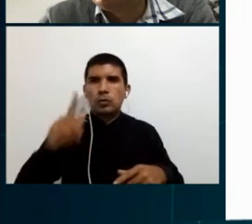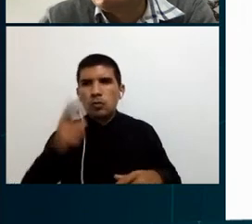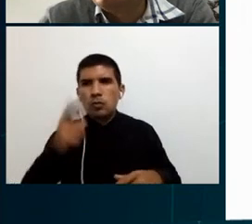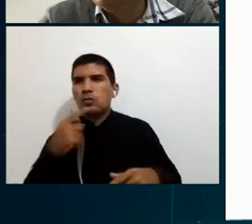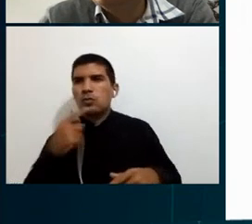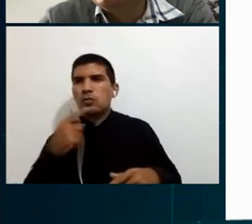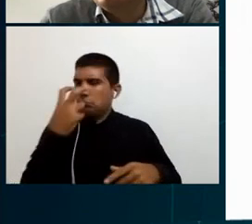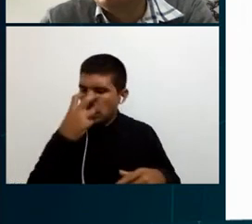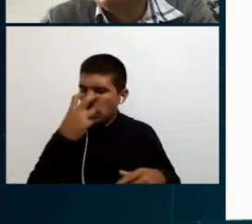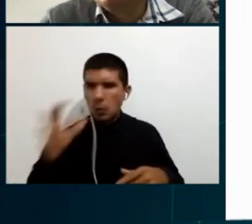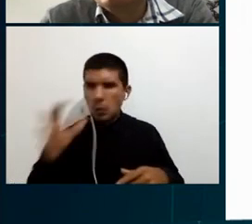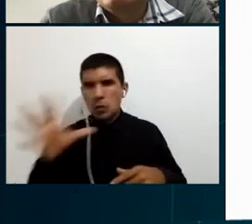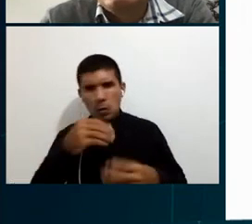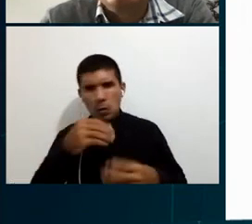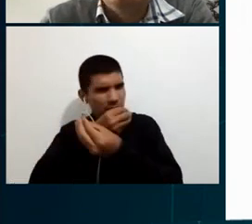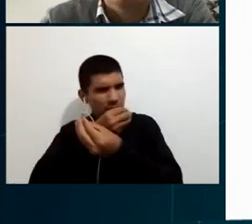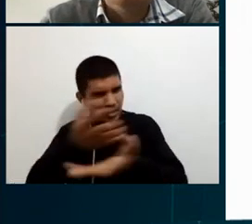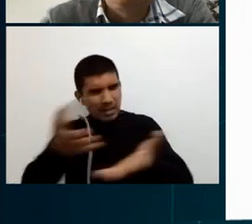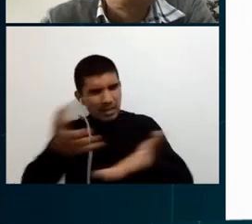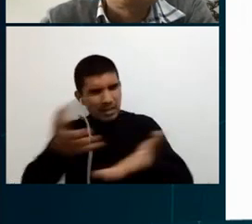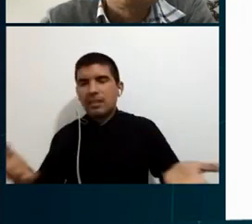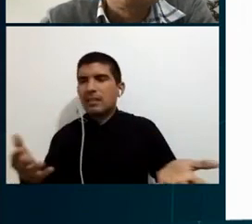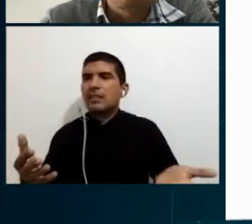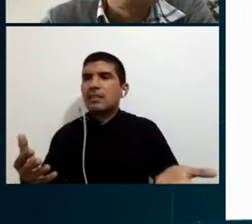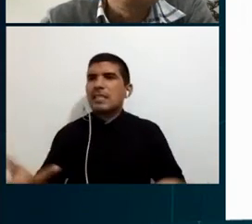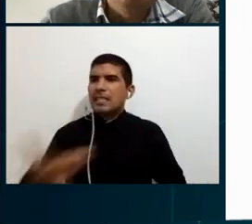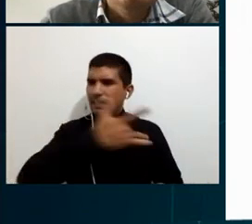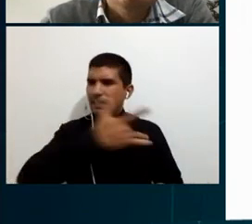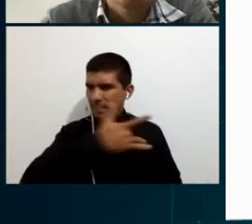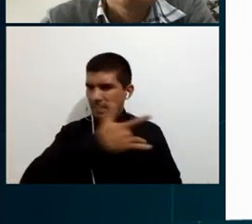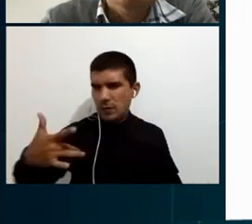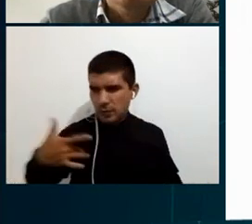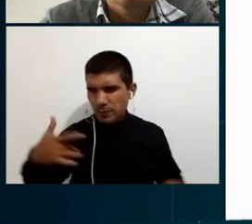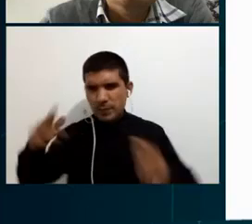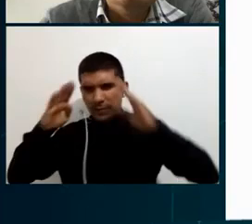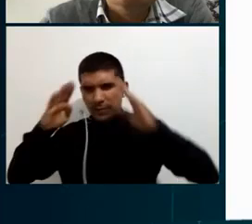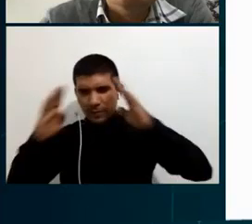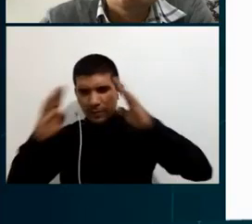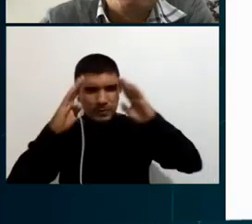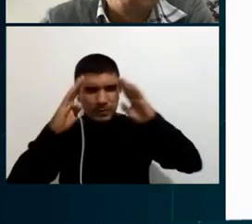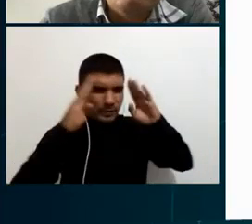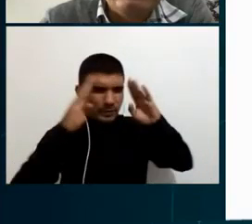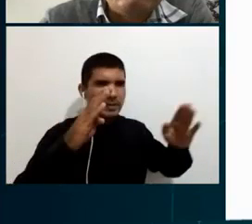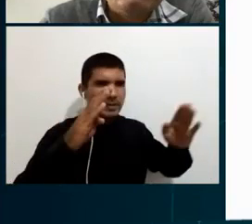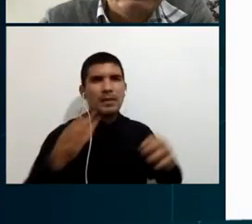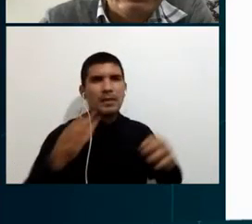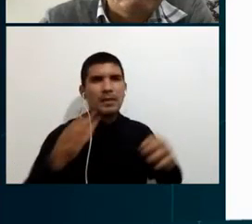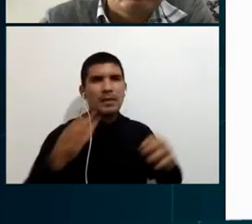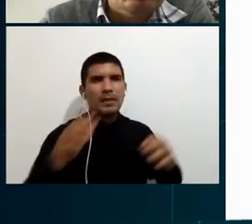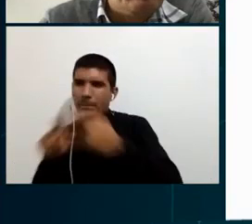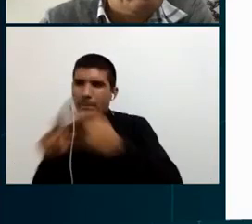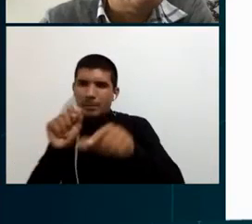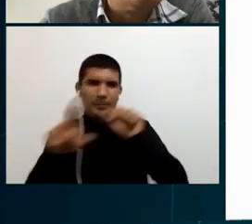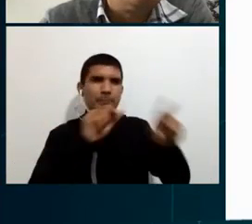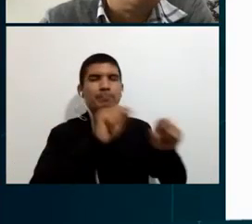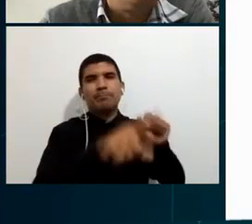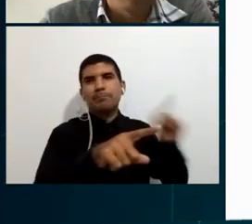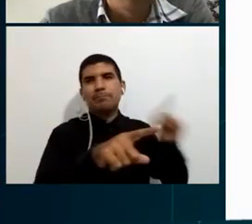todos los temas de salud en atención. Y digamos que el